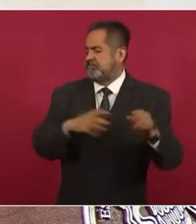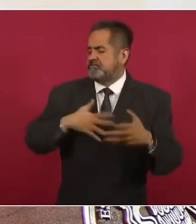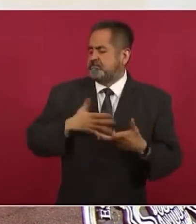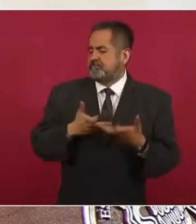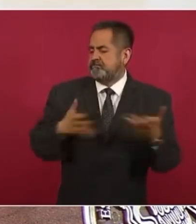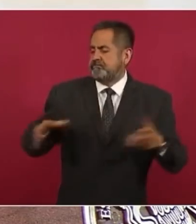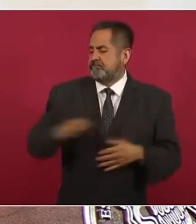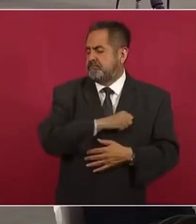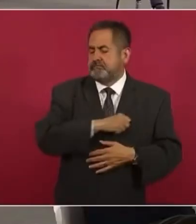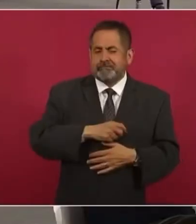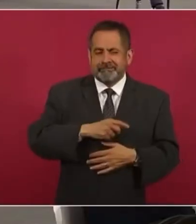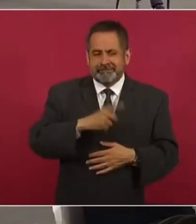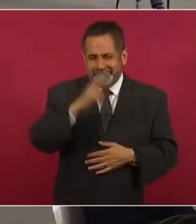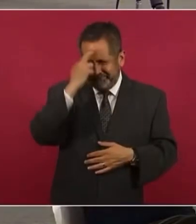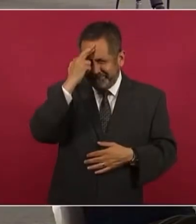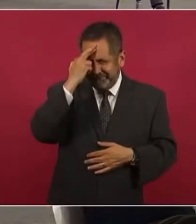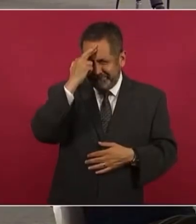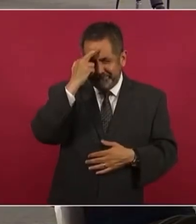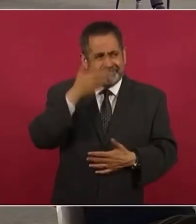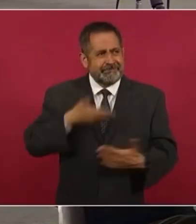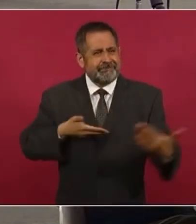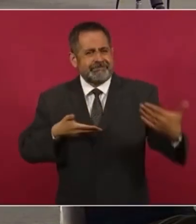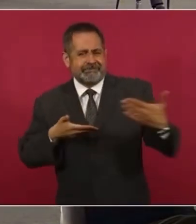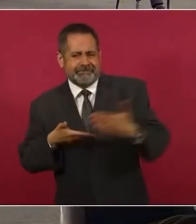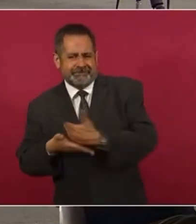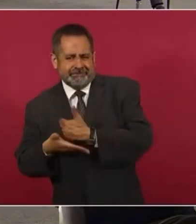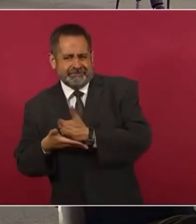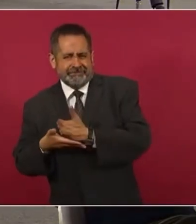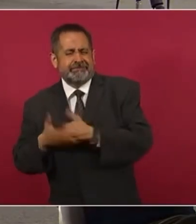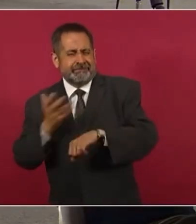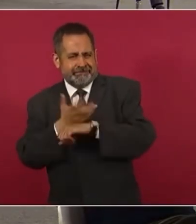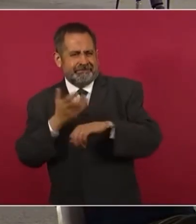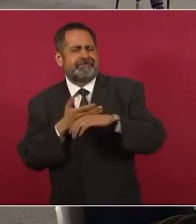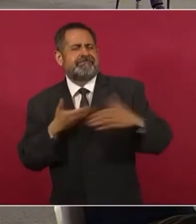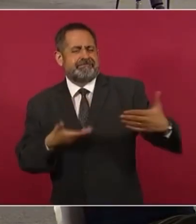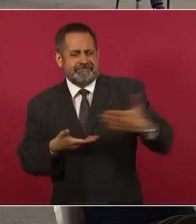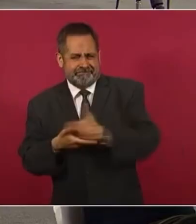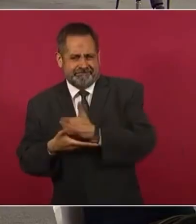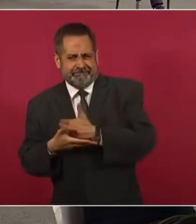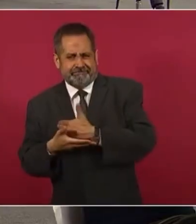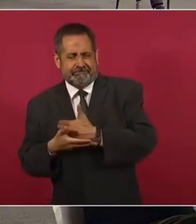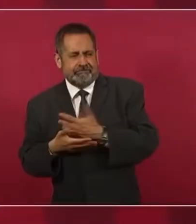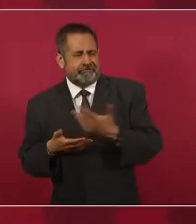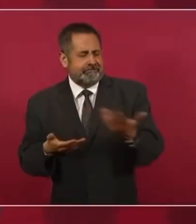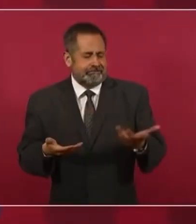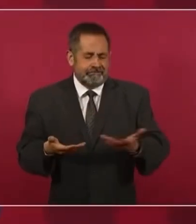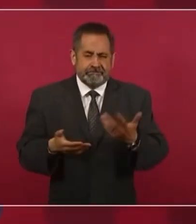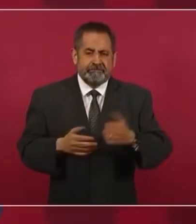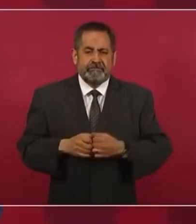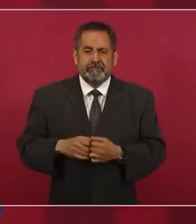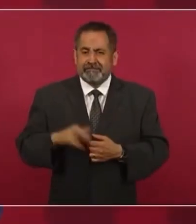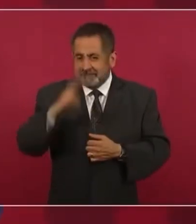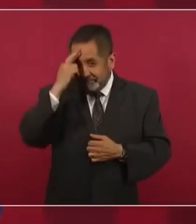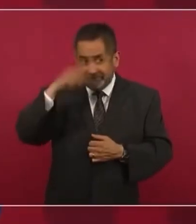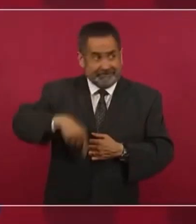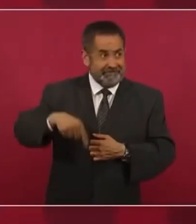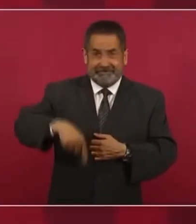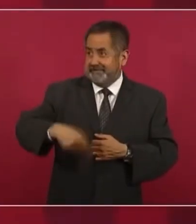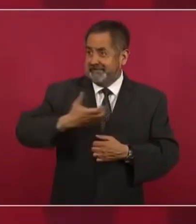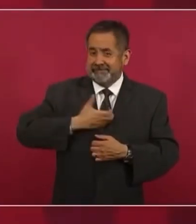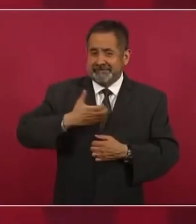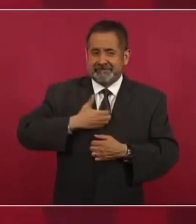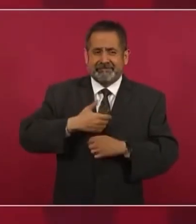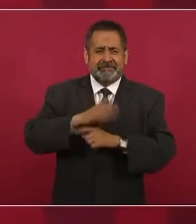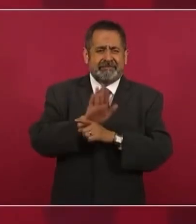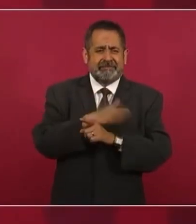cuando nos invaden los estadounidenses, cuando izaron la bandera aquí